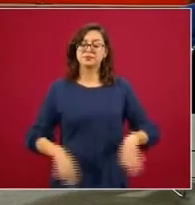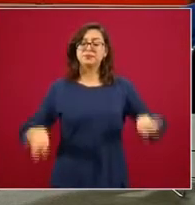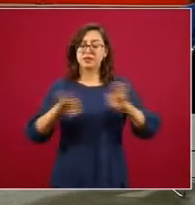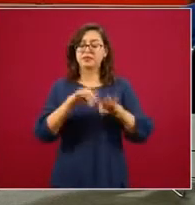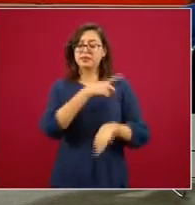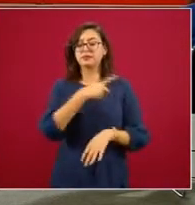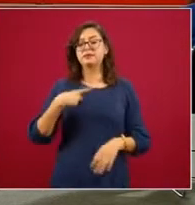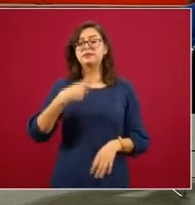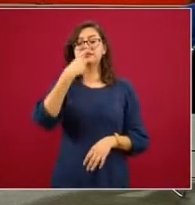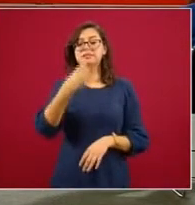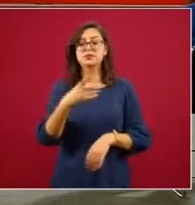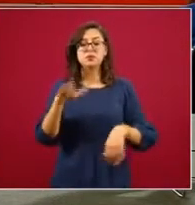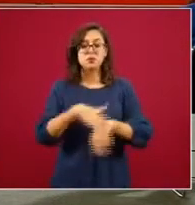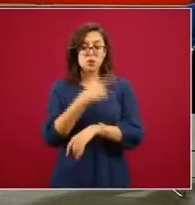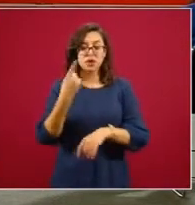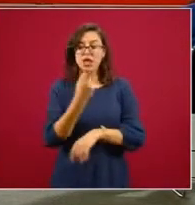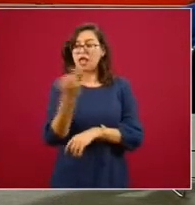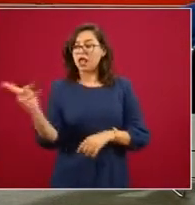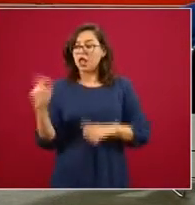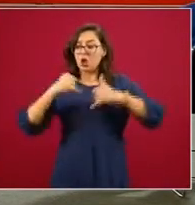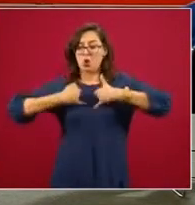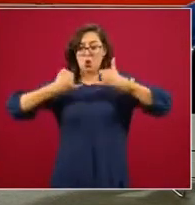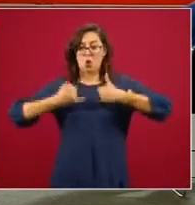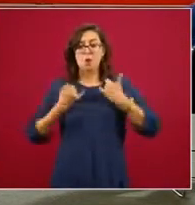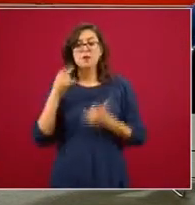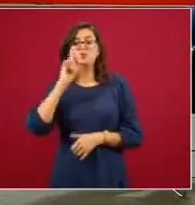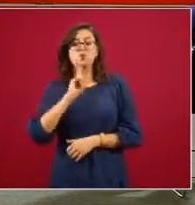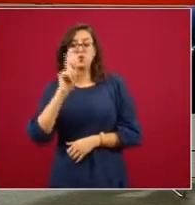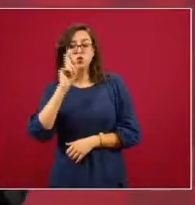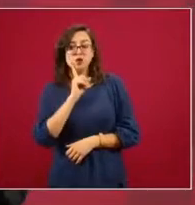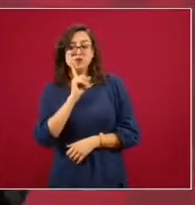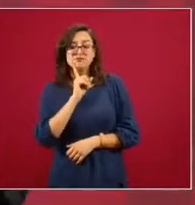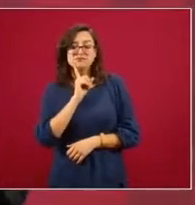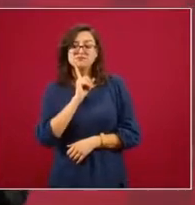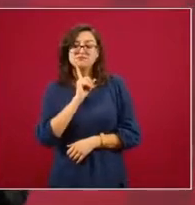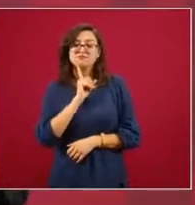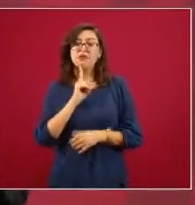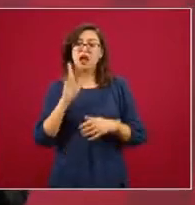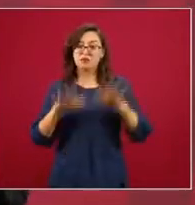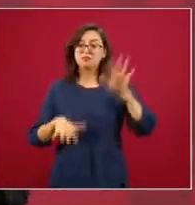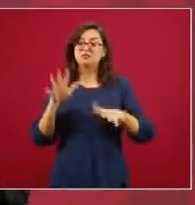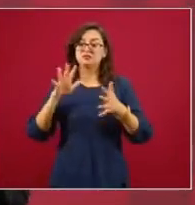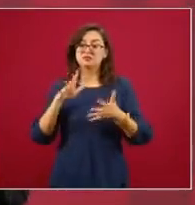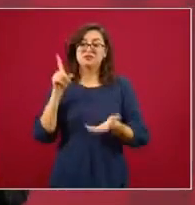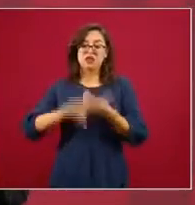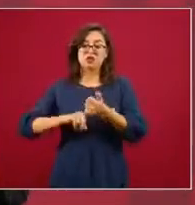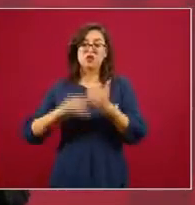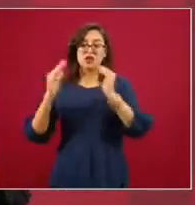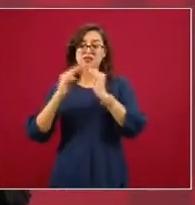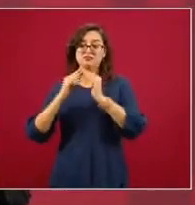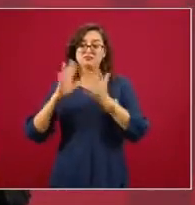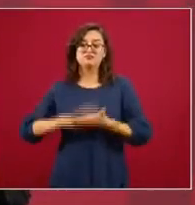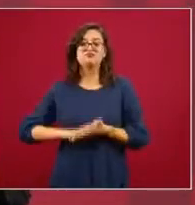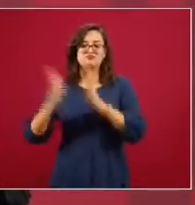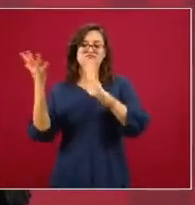destacarlo desde luego porque las personas jóvenes mujeres son las que sufren más violencias dentro de los hogares.